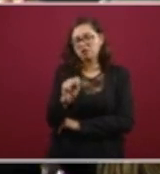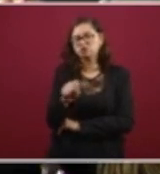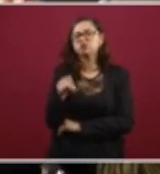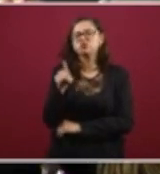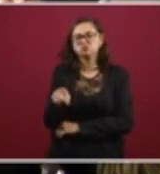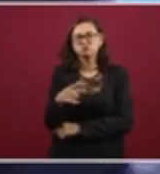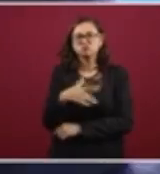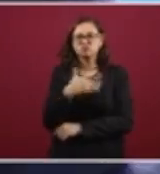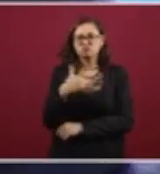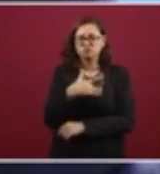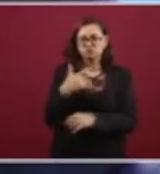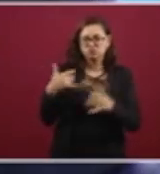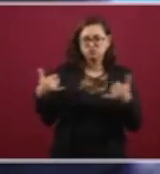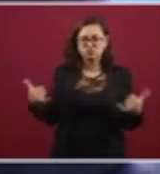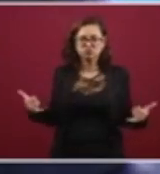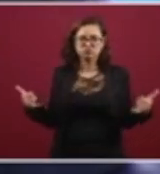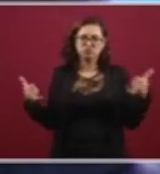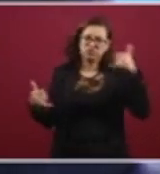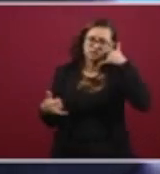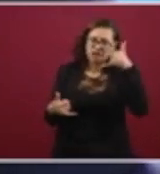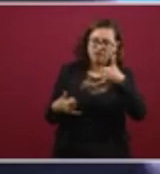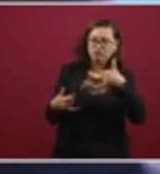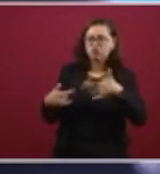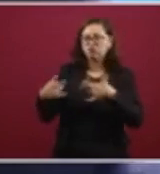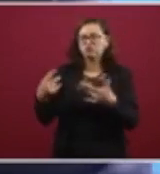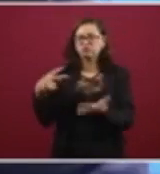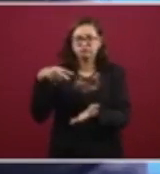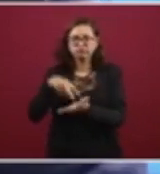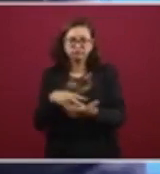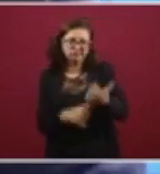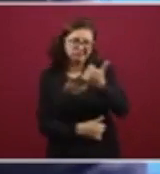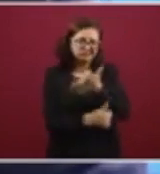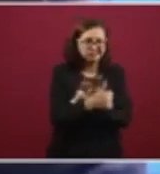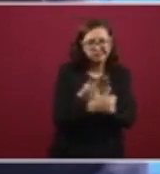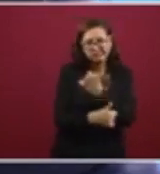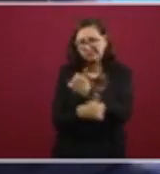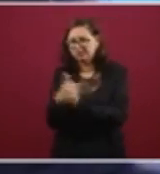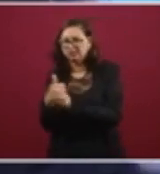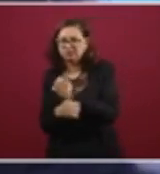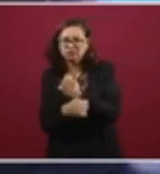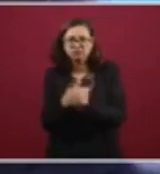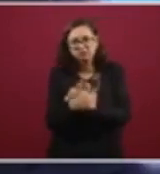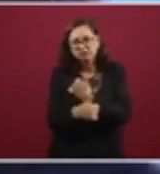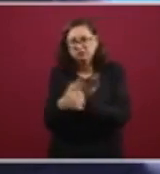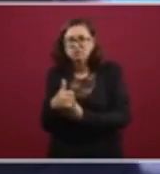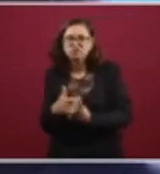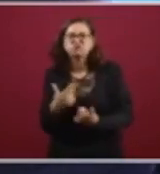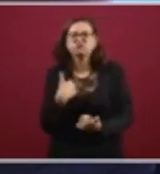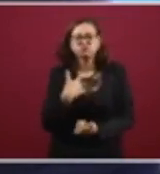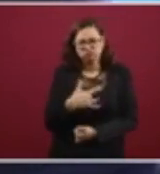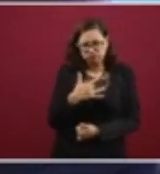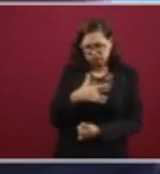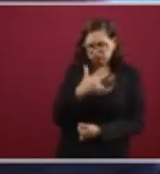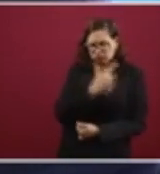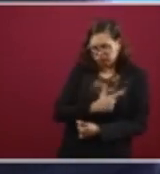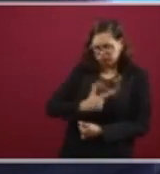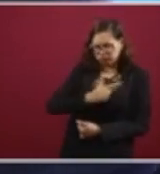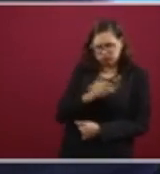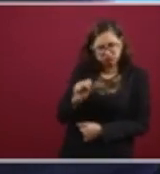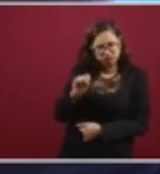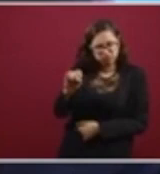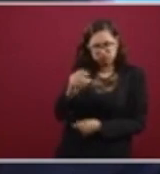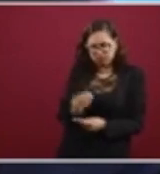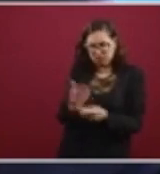hacer la puja por teléfono y fue quien apoyó el proyecto del señor presidente. Nos comentaba él que lo hacía con mucho agrado, con el objetivo